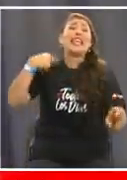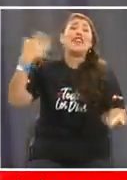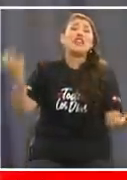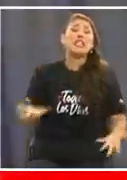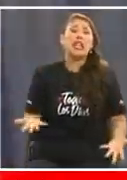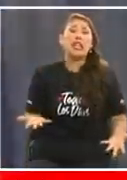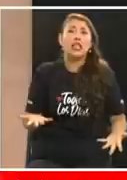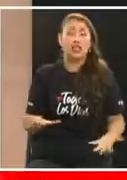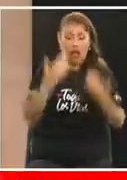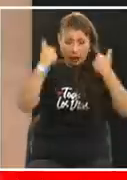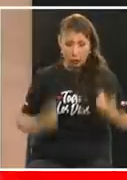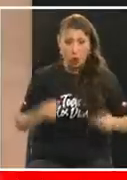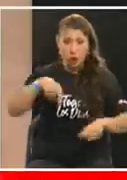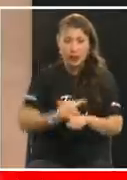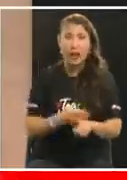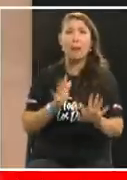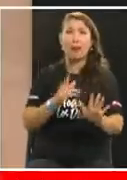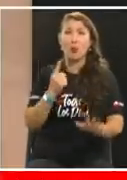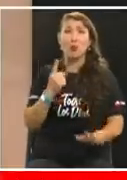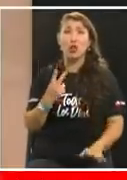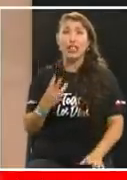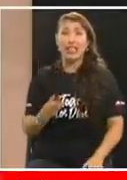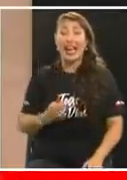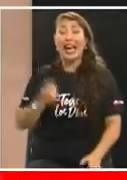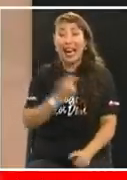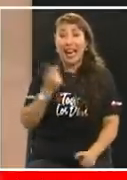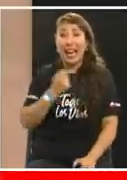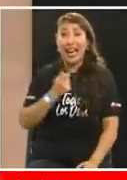en mi actitud corporal? Vamos, 1, 2, 3.